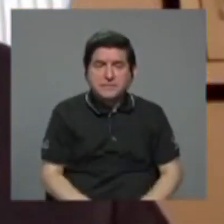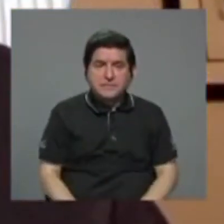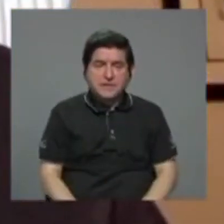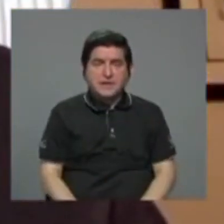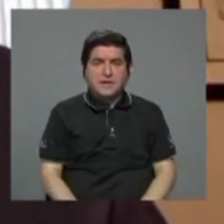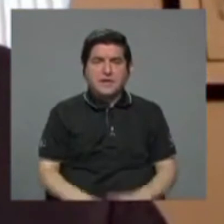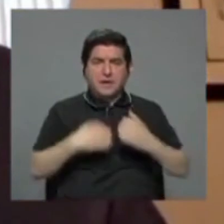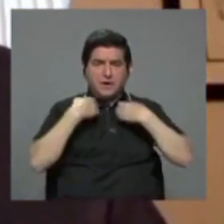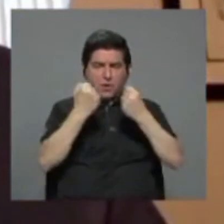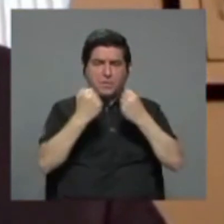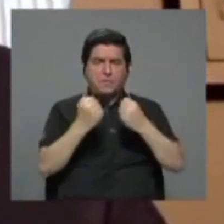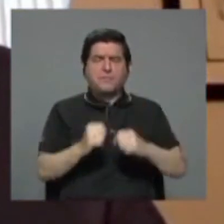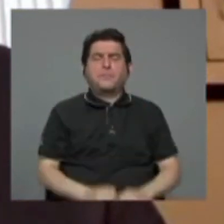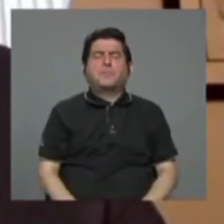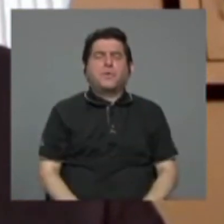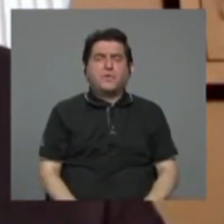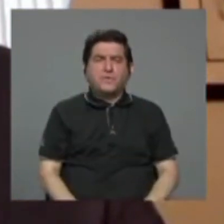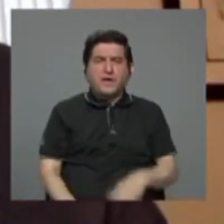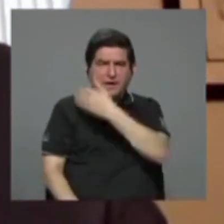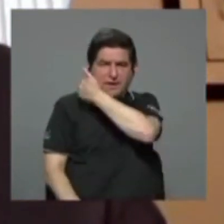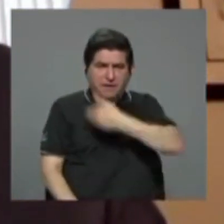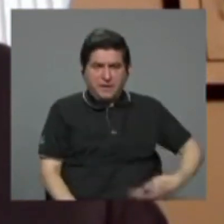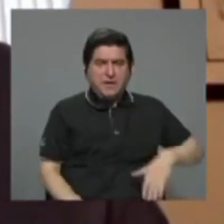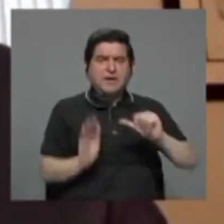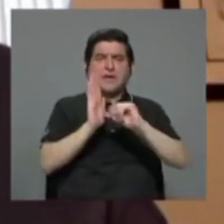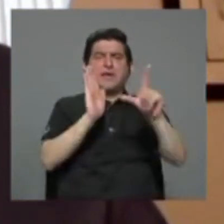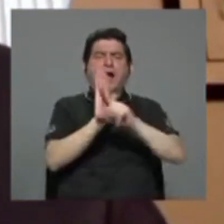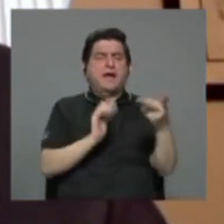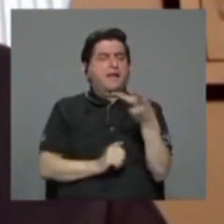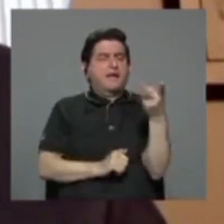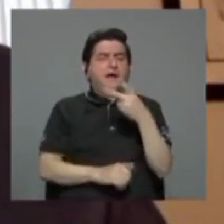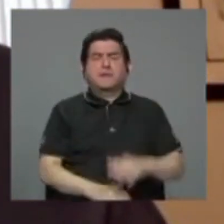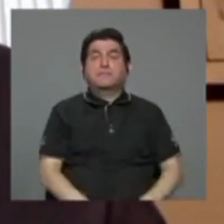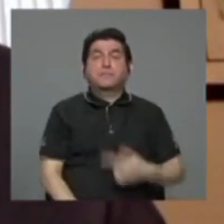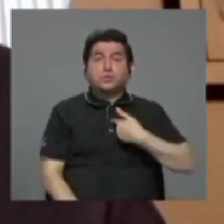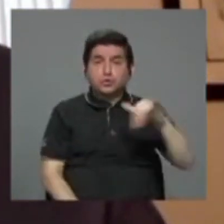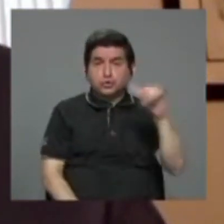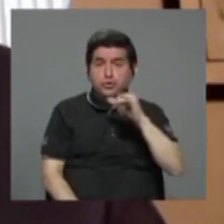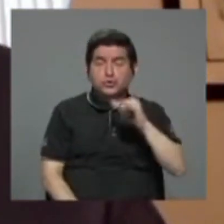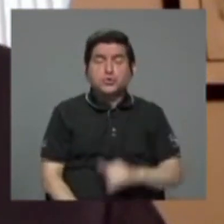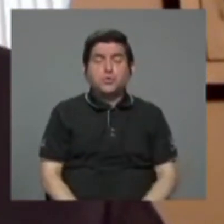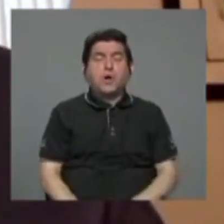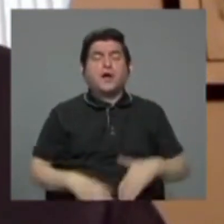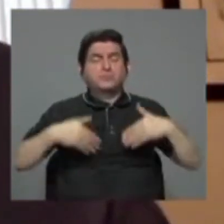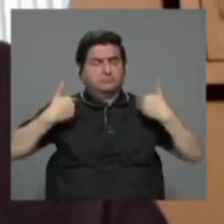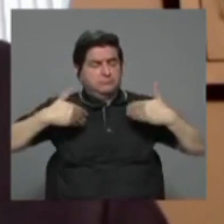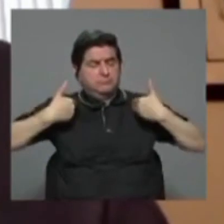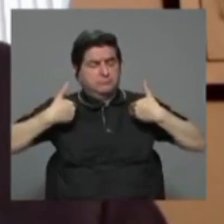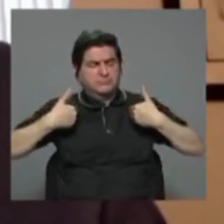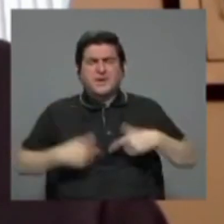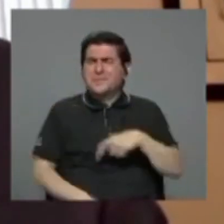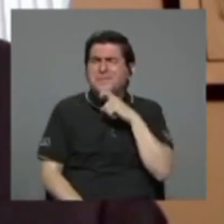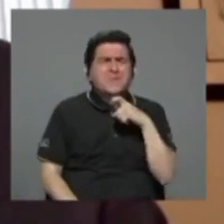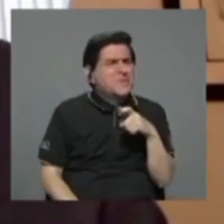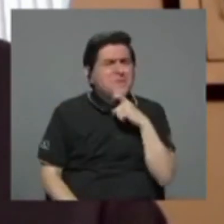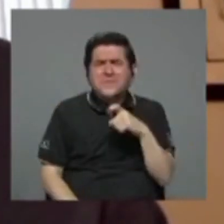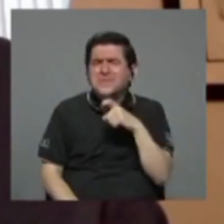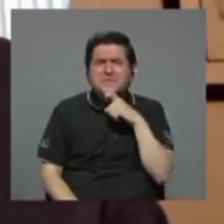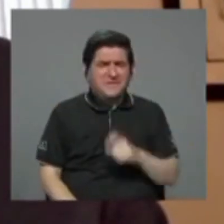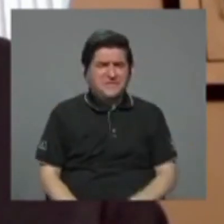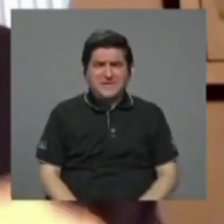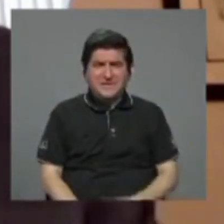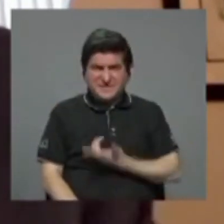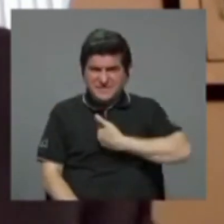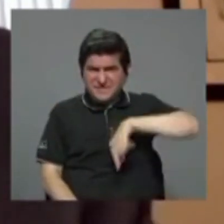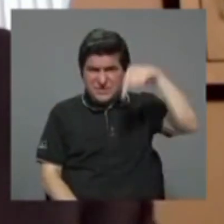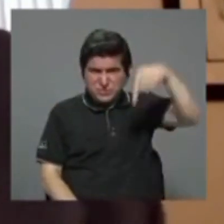la Asamblea Legislativa. Y eso es algo que yo también celebro. Difícilmente podríamos estar